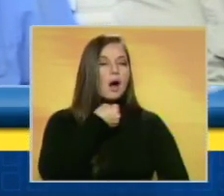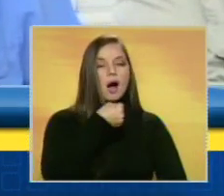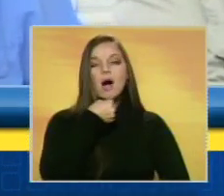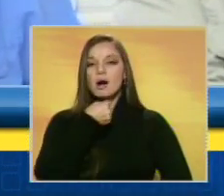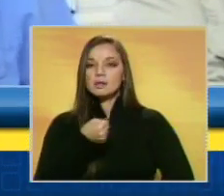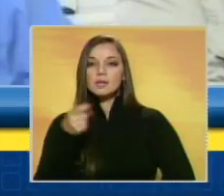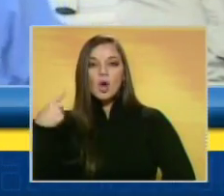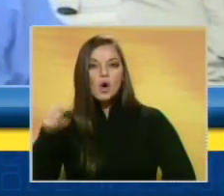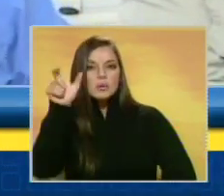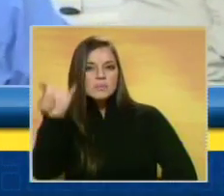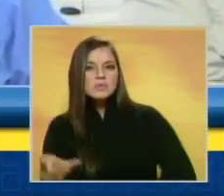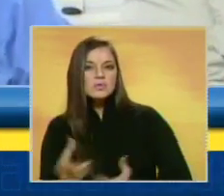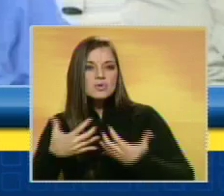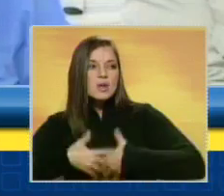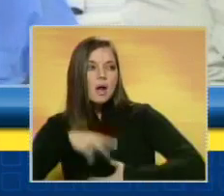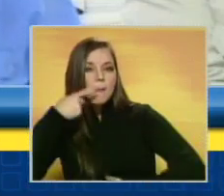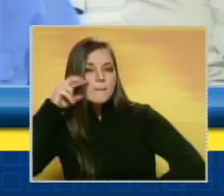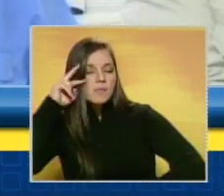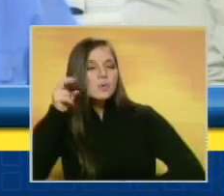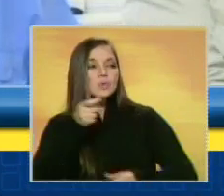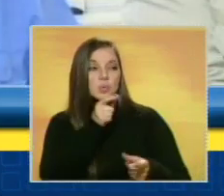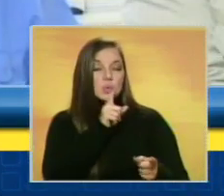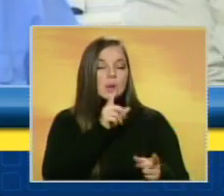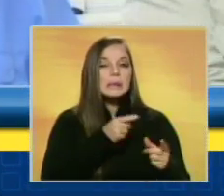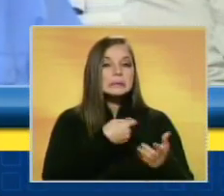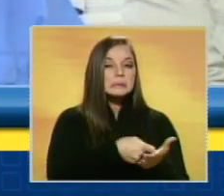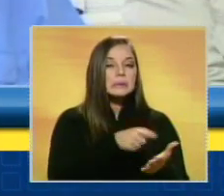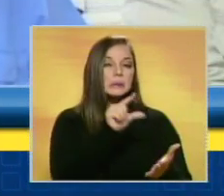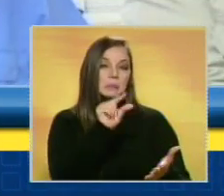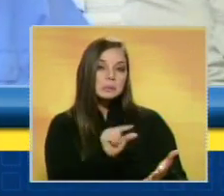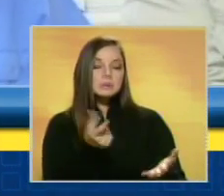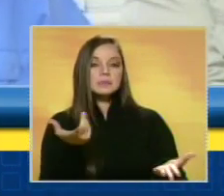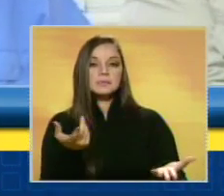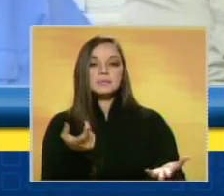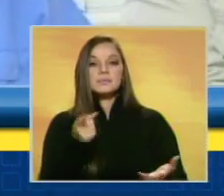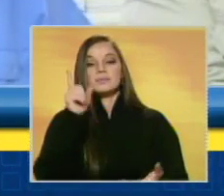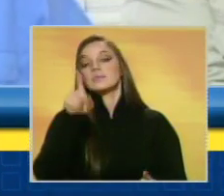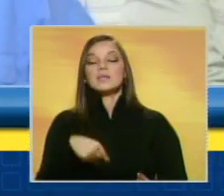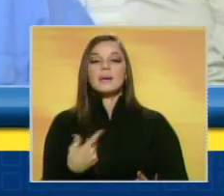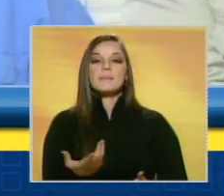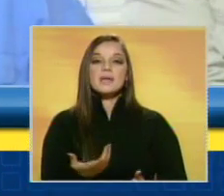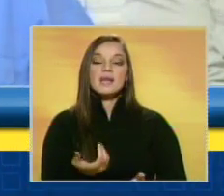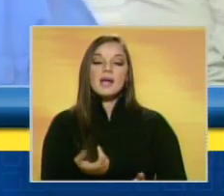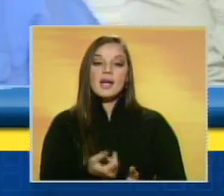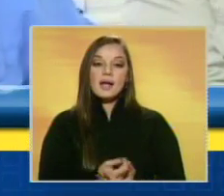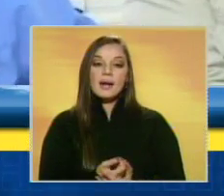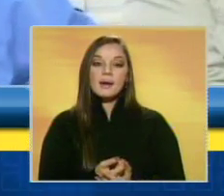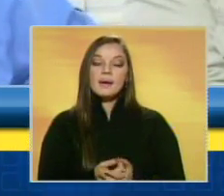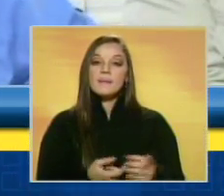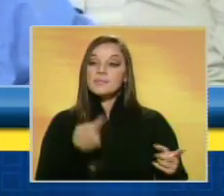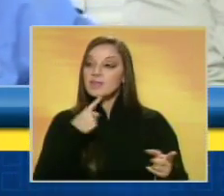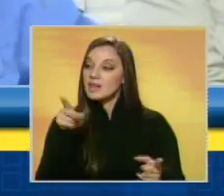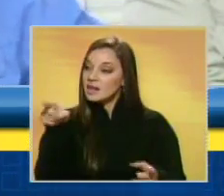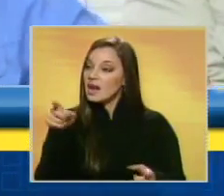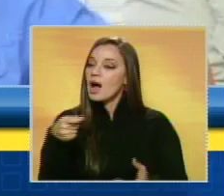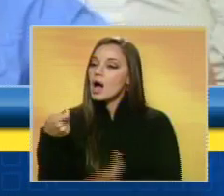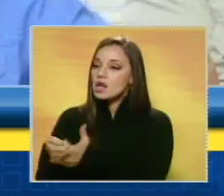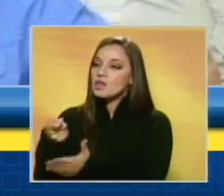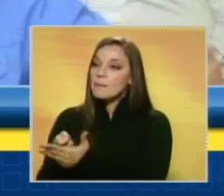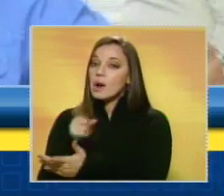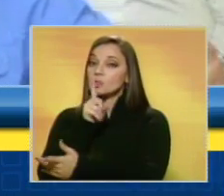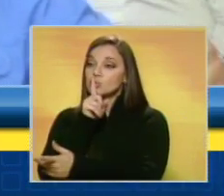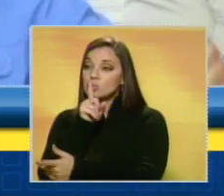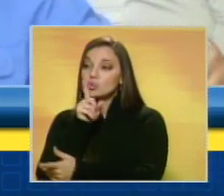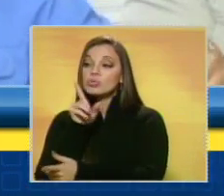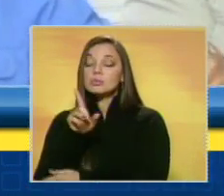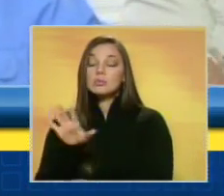y obviamente pudiéramos estar en presencia también del delito de tráfico de influencias, sumado por